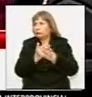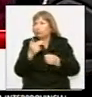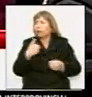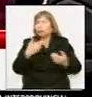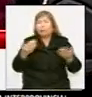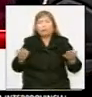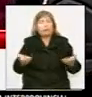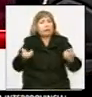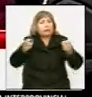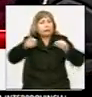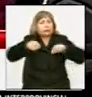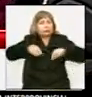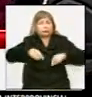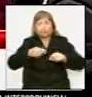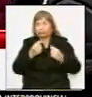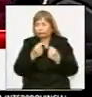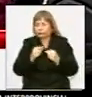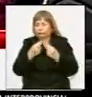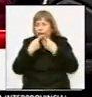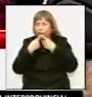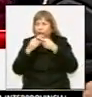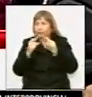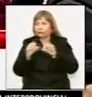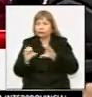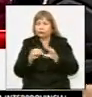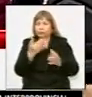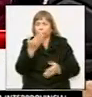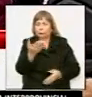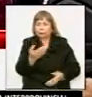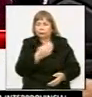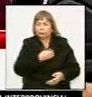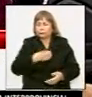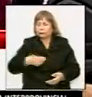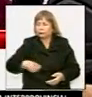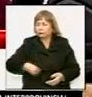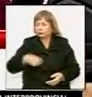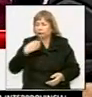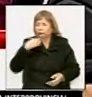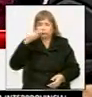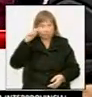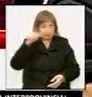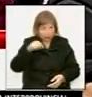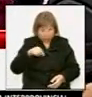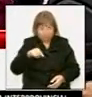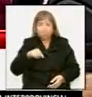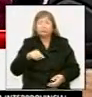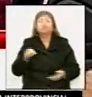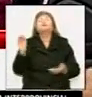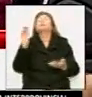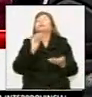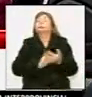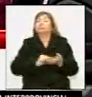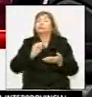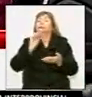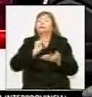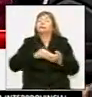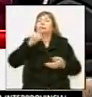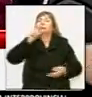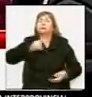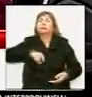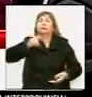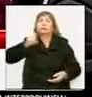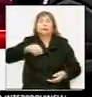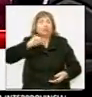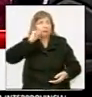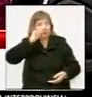que venimos aquí es a tratar de aclarar las cosas. La ministra se ha hecho presente, la ministra estará cuantas veces sea necesario.